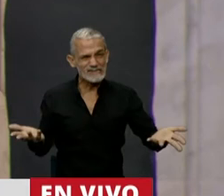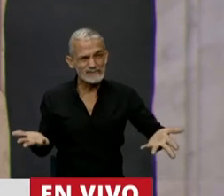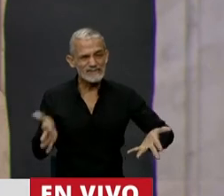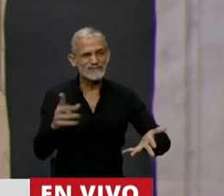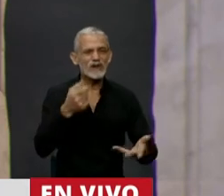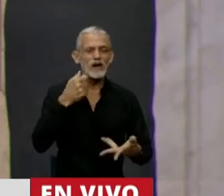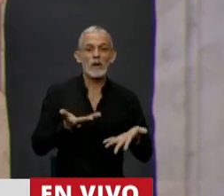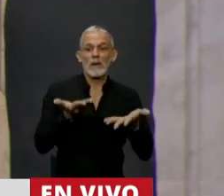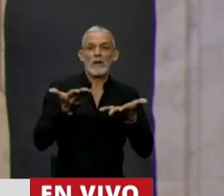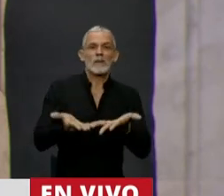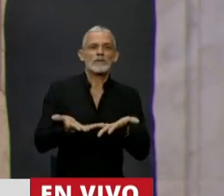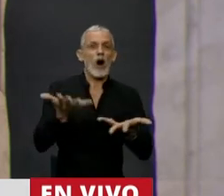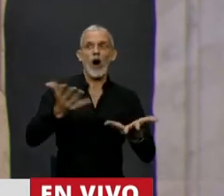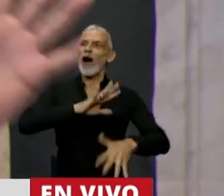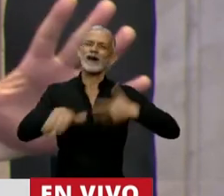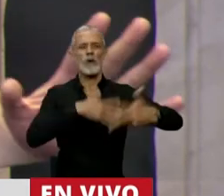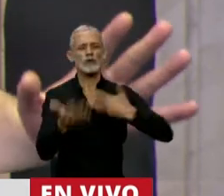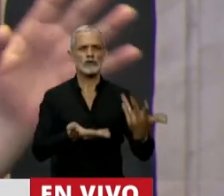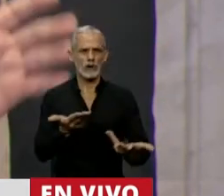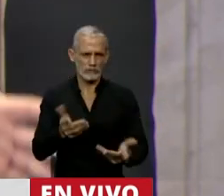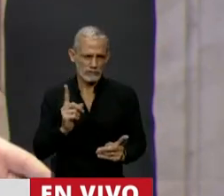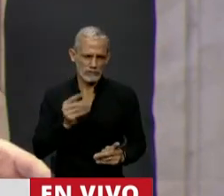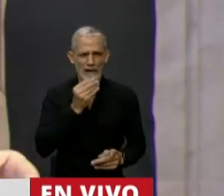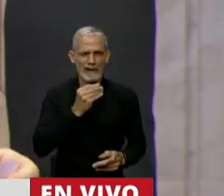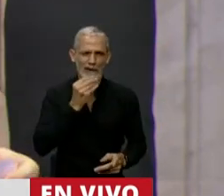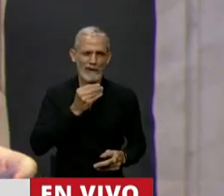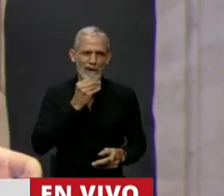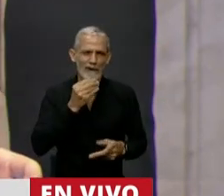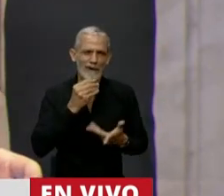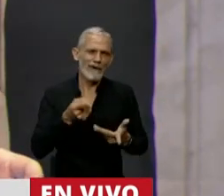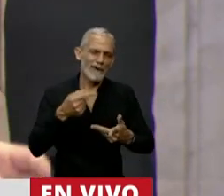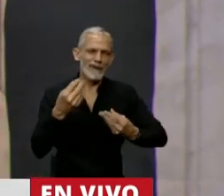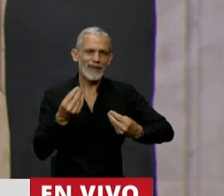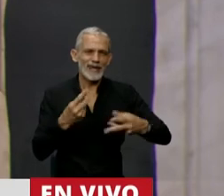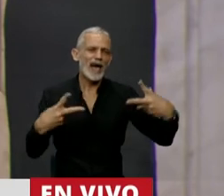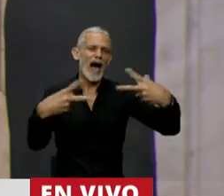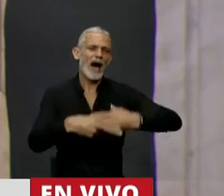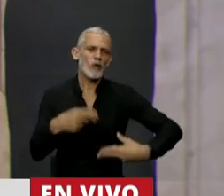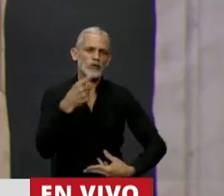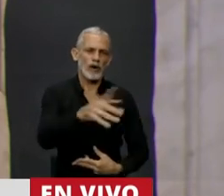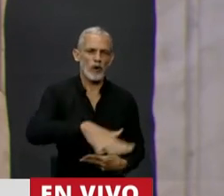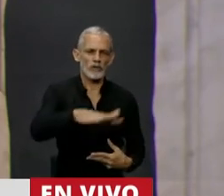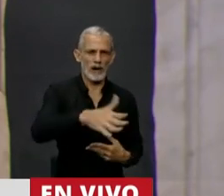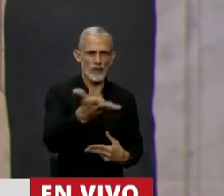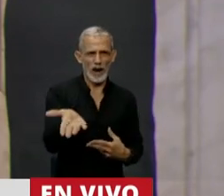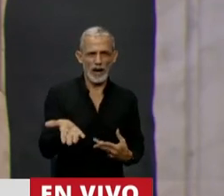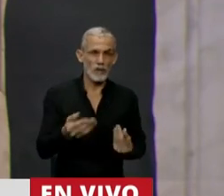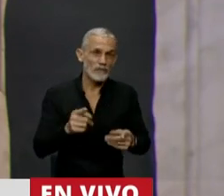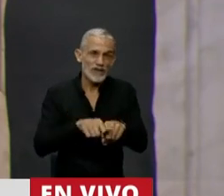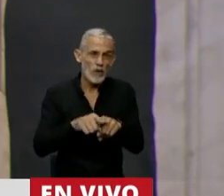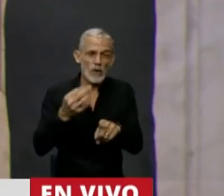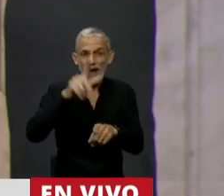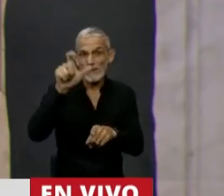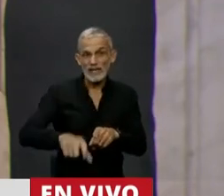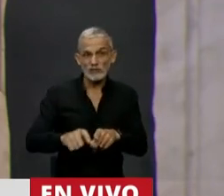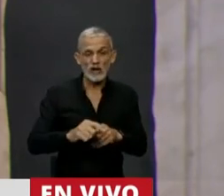intenta presentar casi como un acto revolucionario, pero en realidad es el camuflaje de este ajuste contra el pueblo. Es como si alguien viniera, alguien